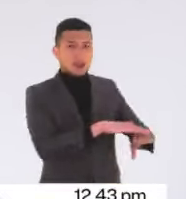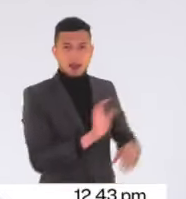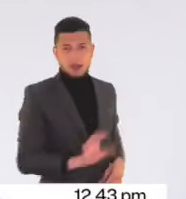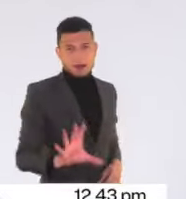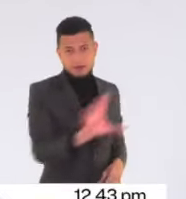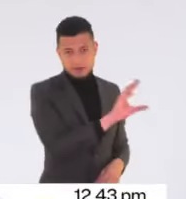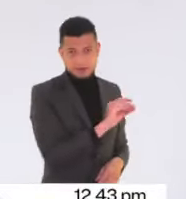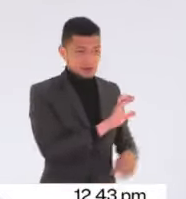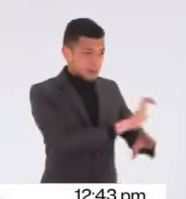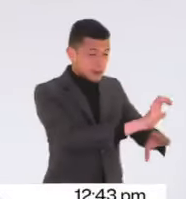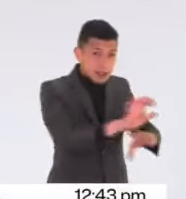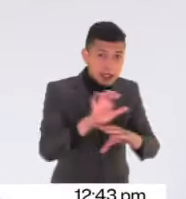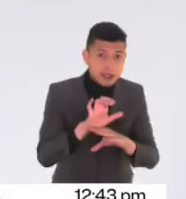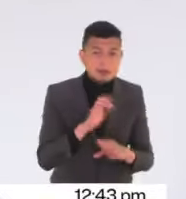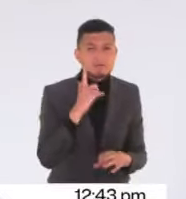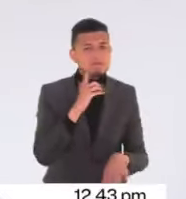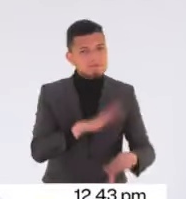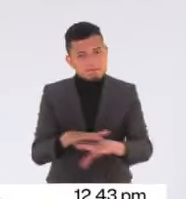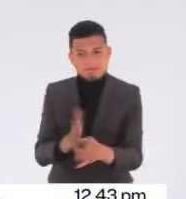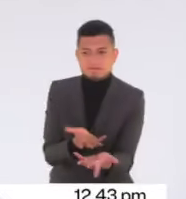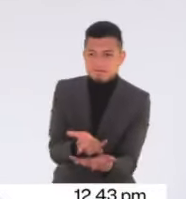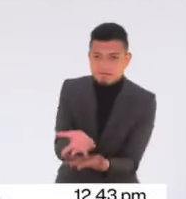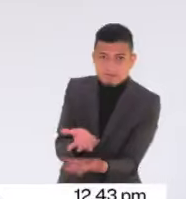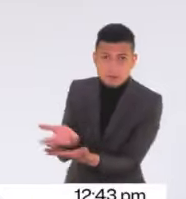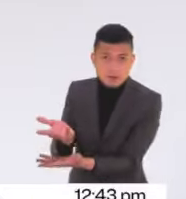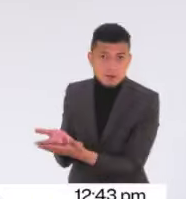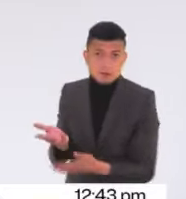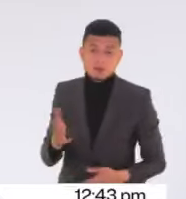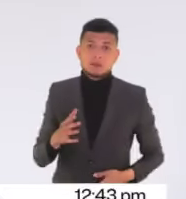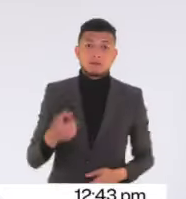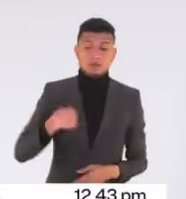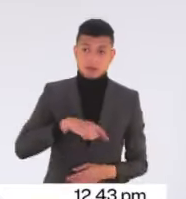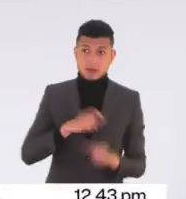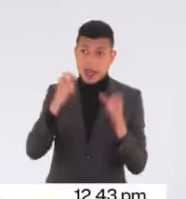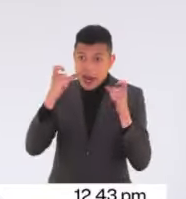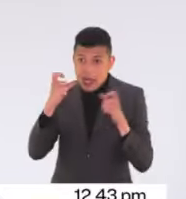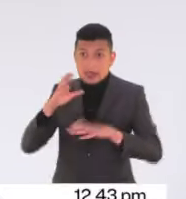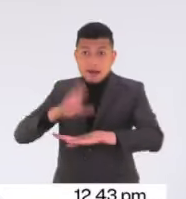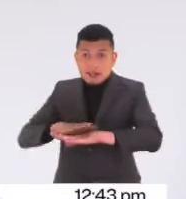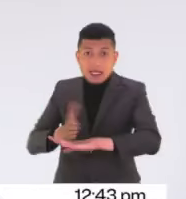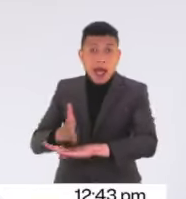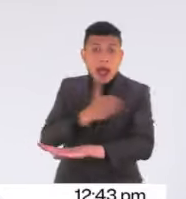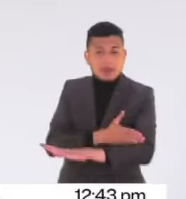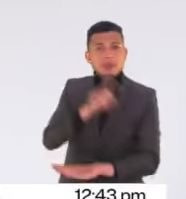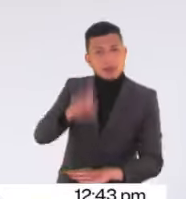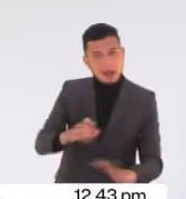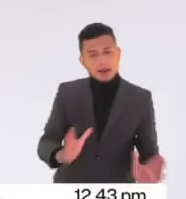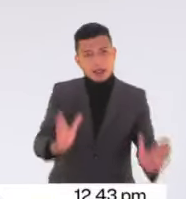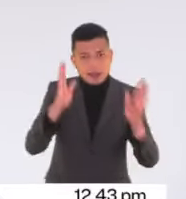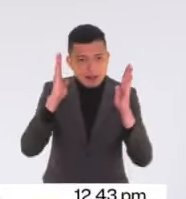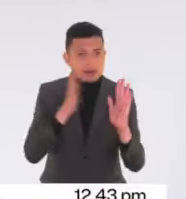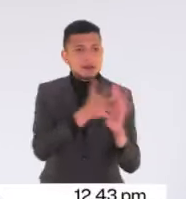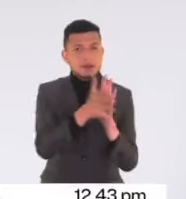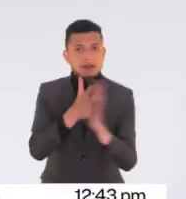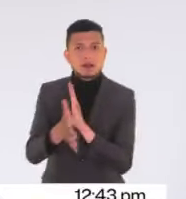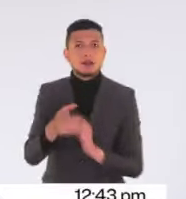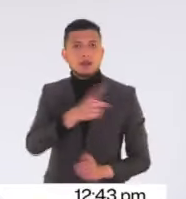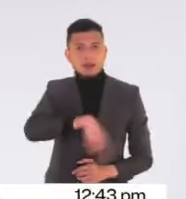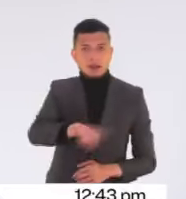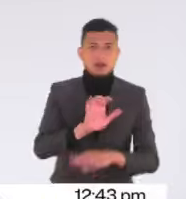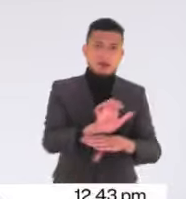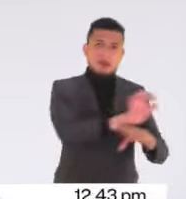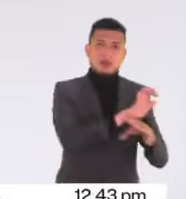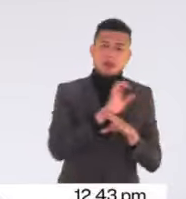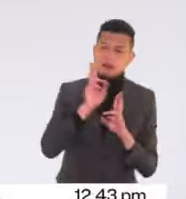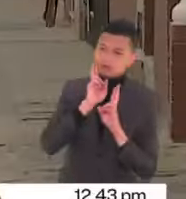las recomendaciones que nosotros hacemos en nuestras alertas tempranas sean verdaderamente escuchadas y que tengan la respuesta institucional